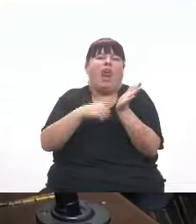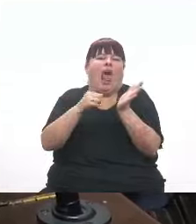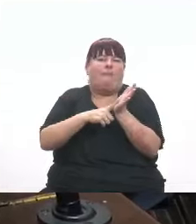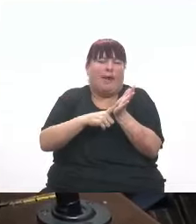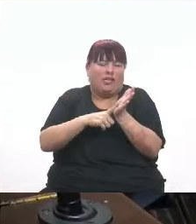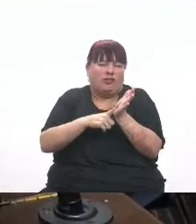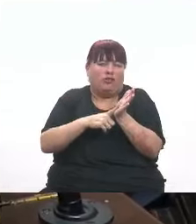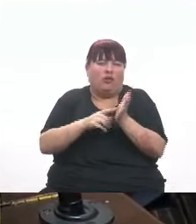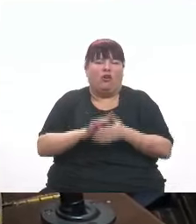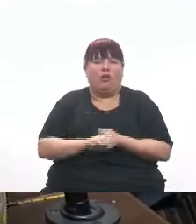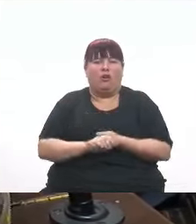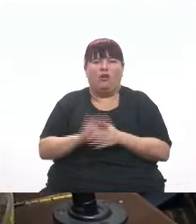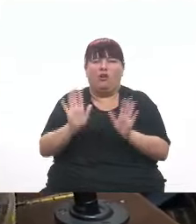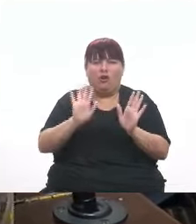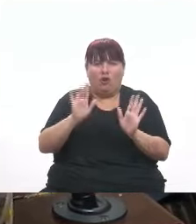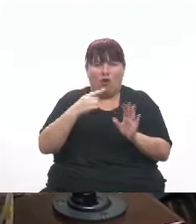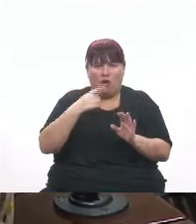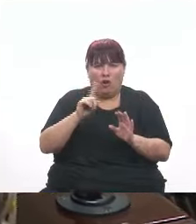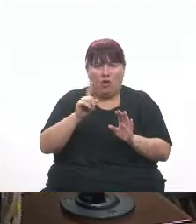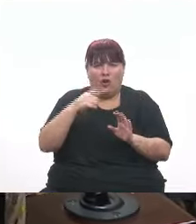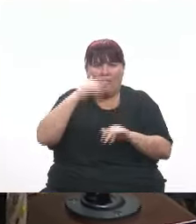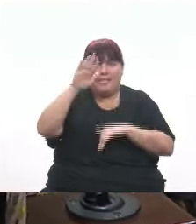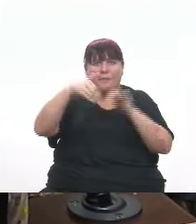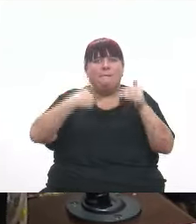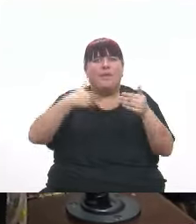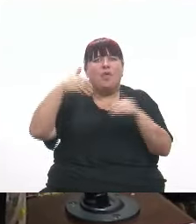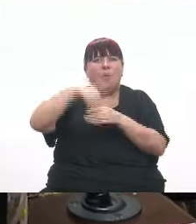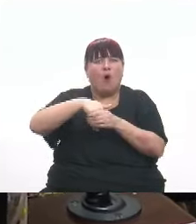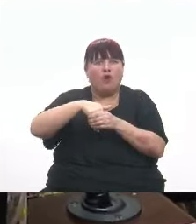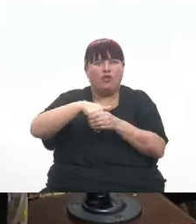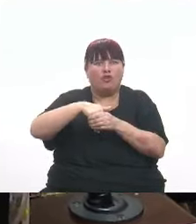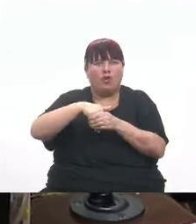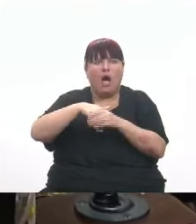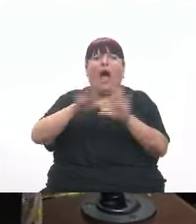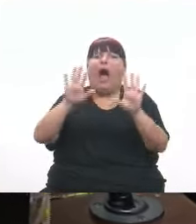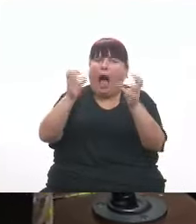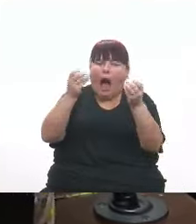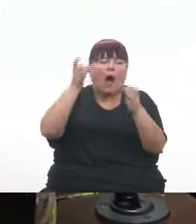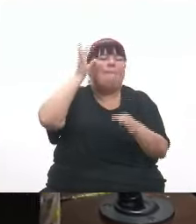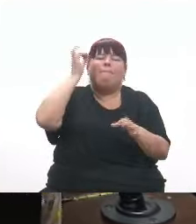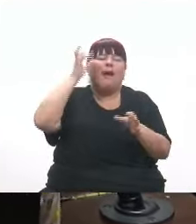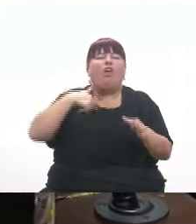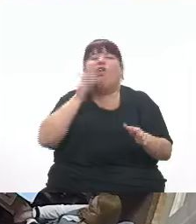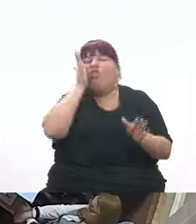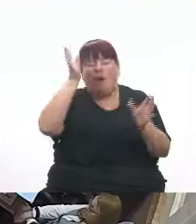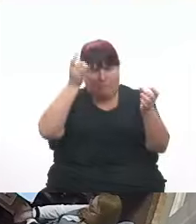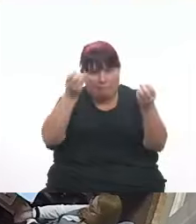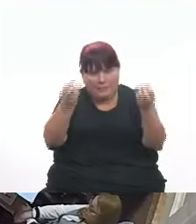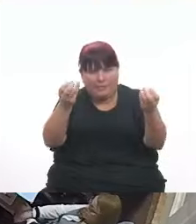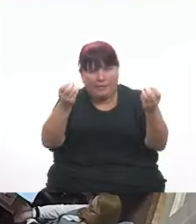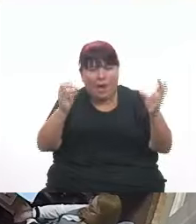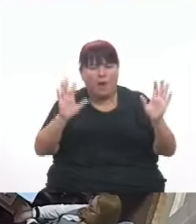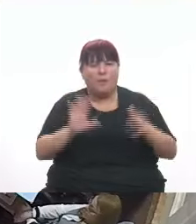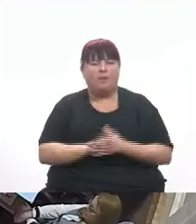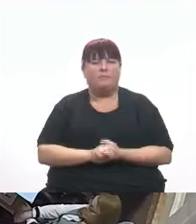reglamento. No, no lo dijo, llamó a votar. Ah, ok, perdón, estoy dormida. Está bien.